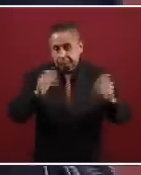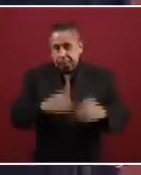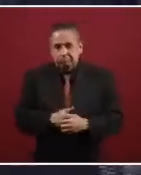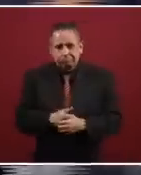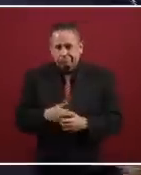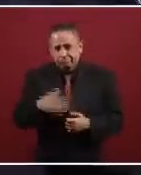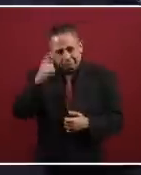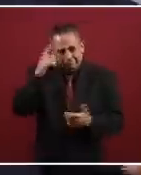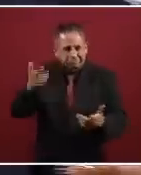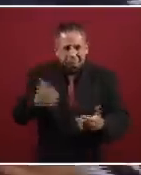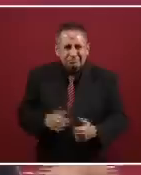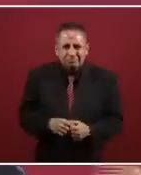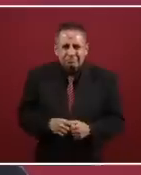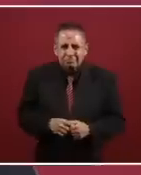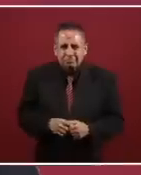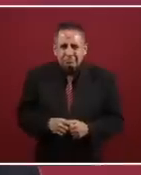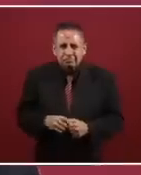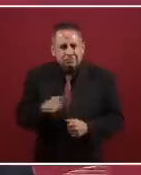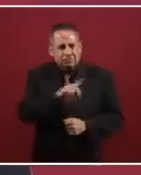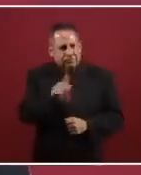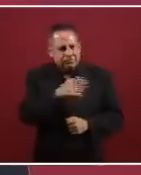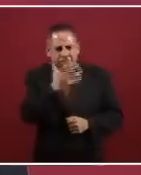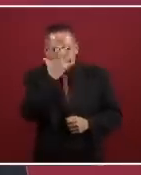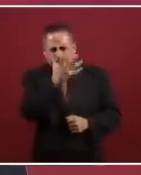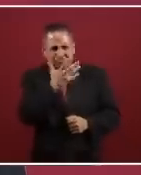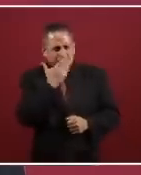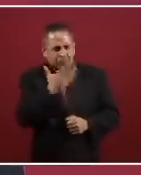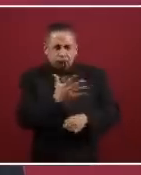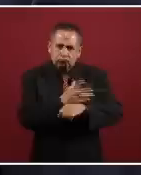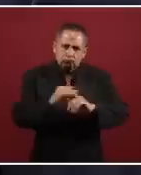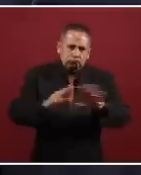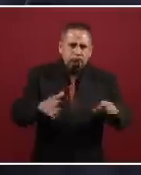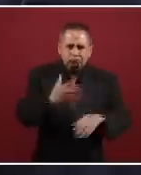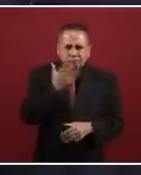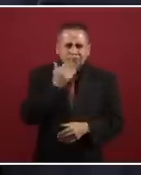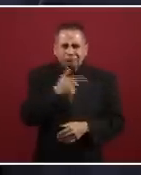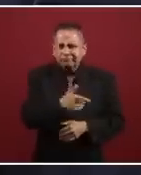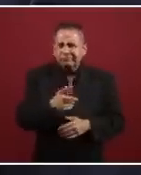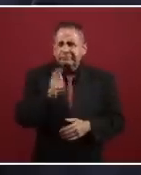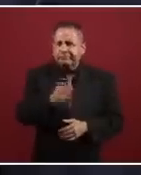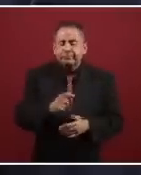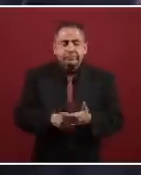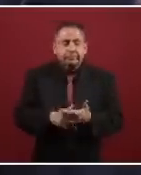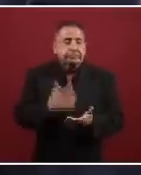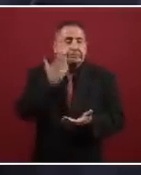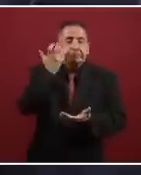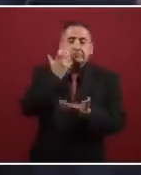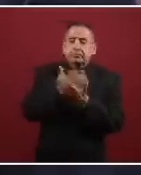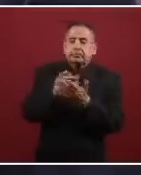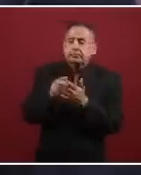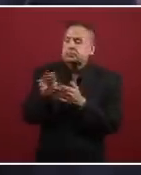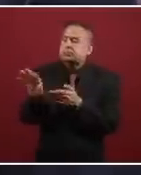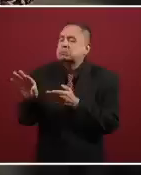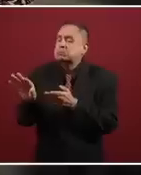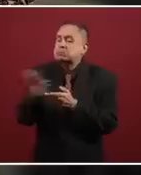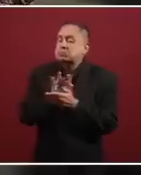O sea, porque no es serio eso. O sea, es sacar de contexto.